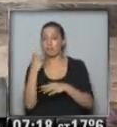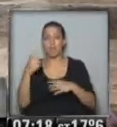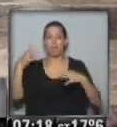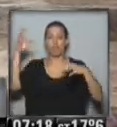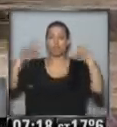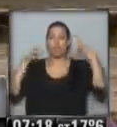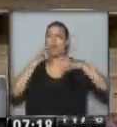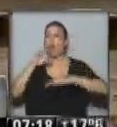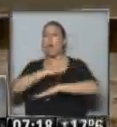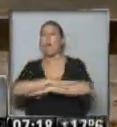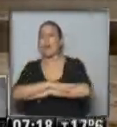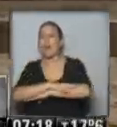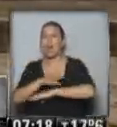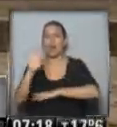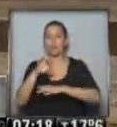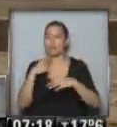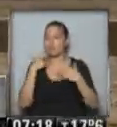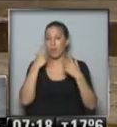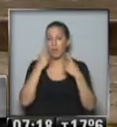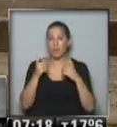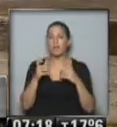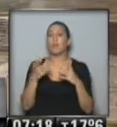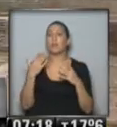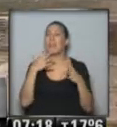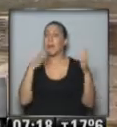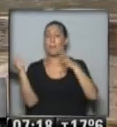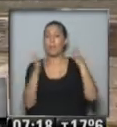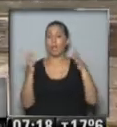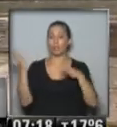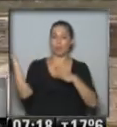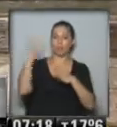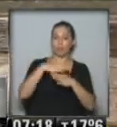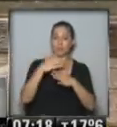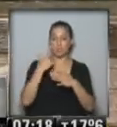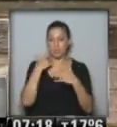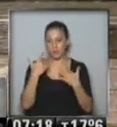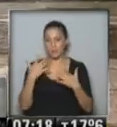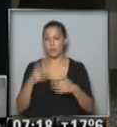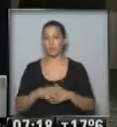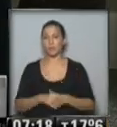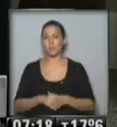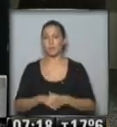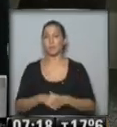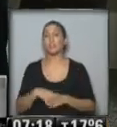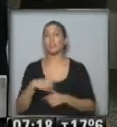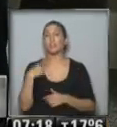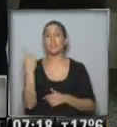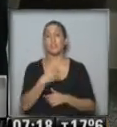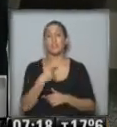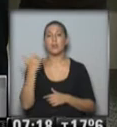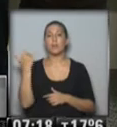o balcones o marquesinas que con los vientos puedan ser arrastradas en función de los vientos y las lluvias y tormentas. Con lo cual tenemos todo